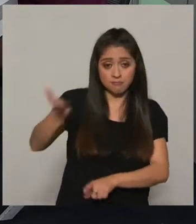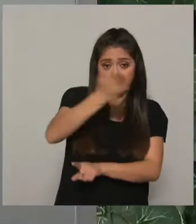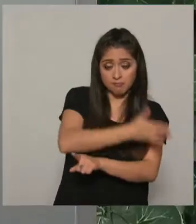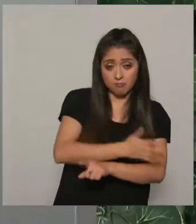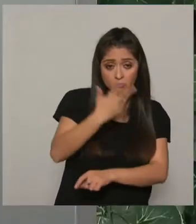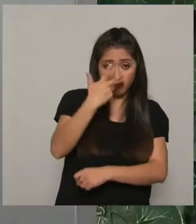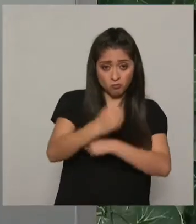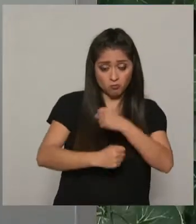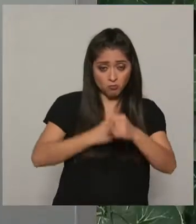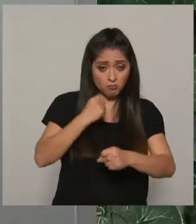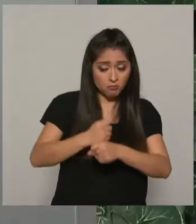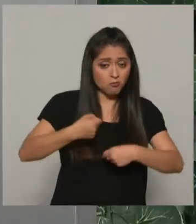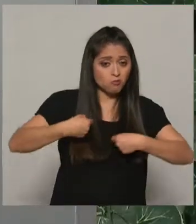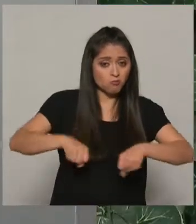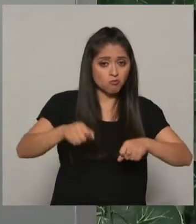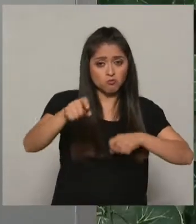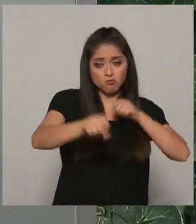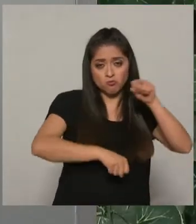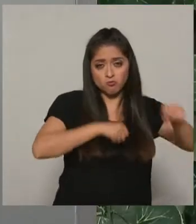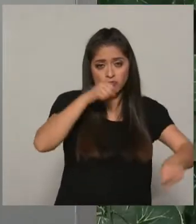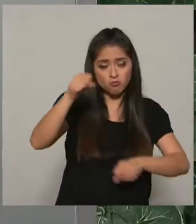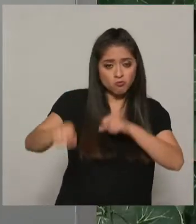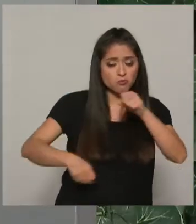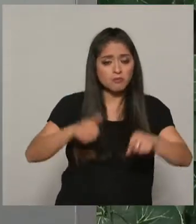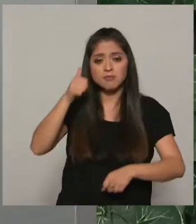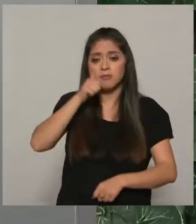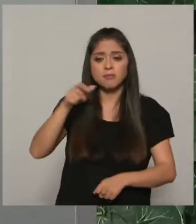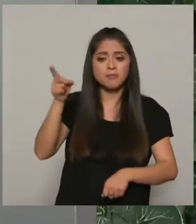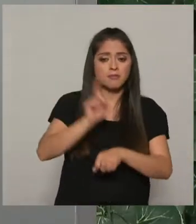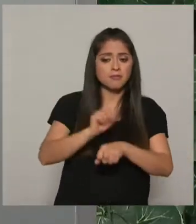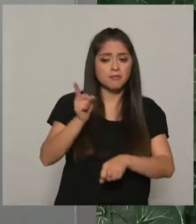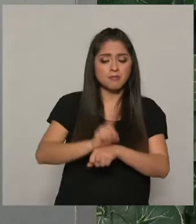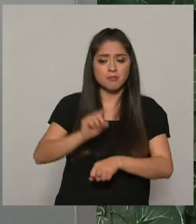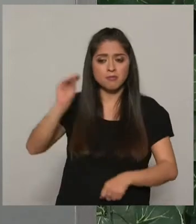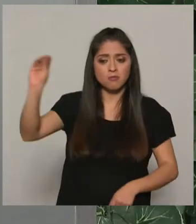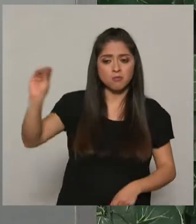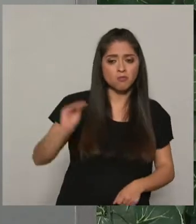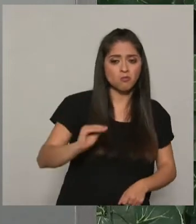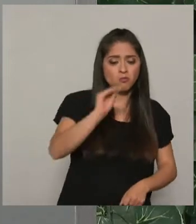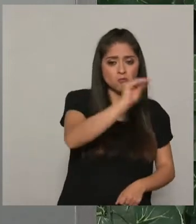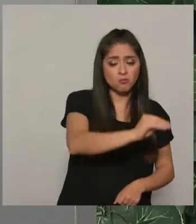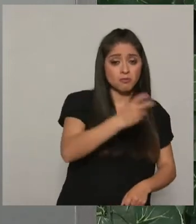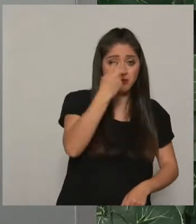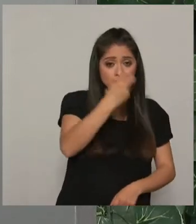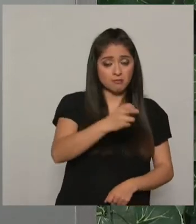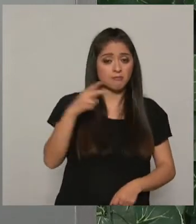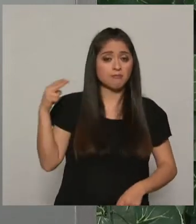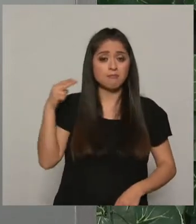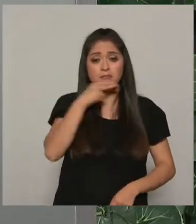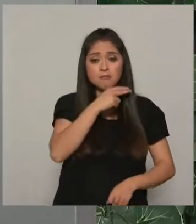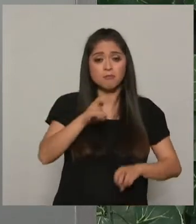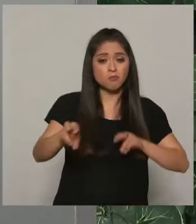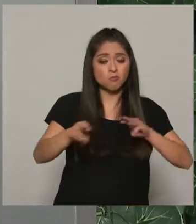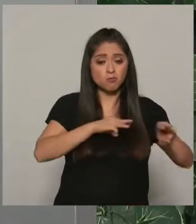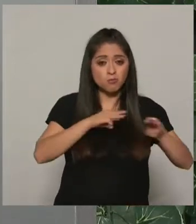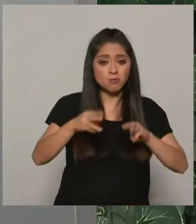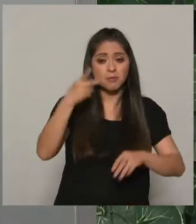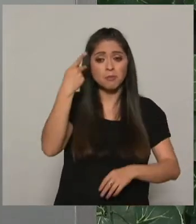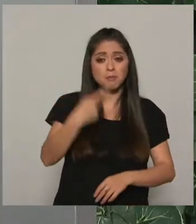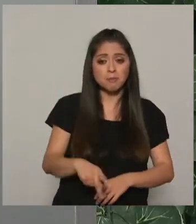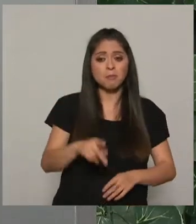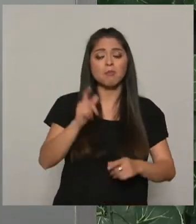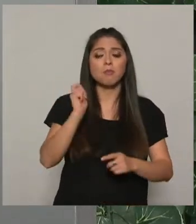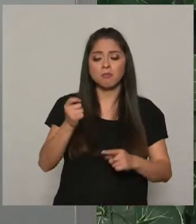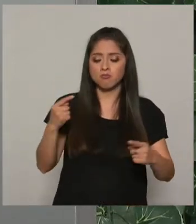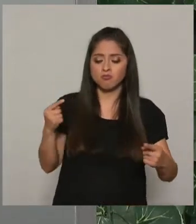modo de transporte y la utilizo para todos mis traslados cotidianos. Creo que es una de las maneras más eficientes de moverse, sobre todo en traslados